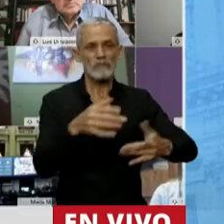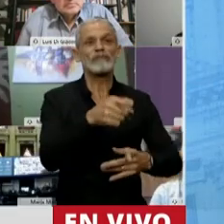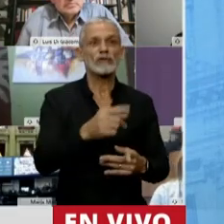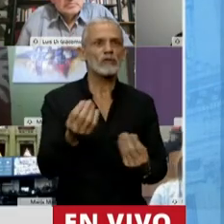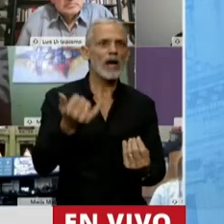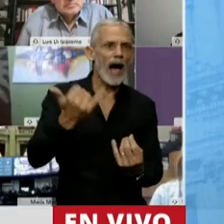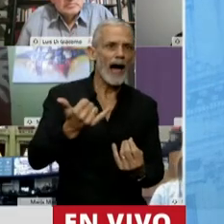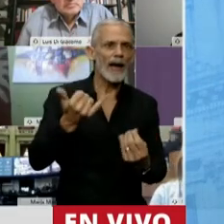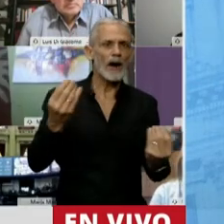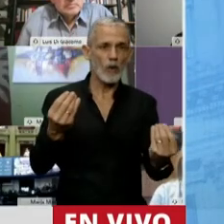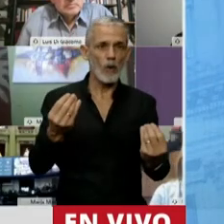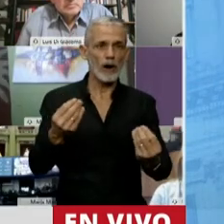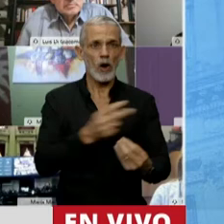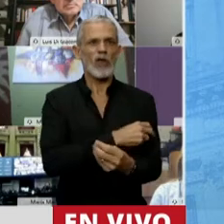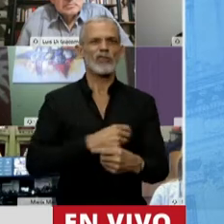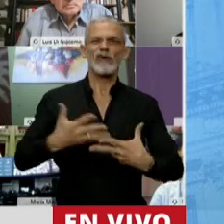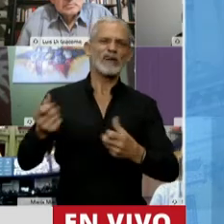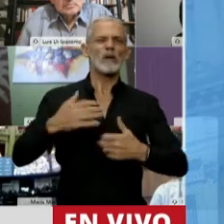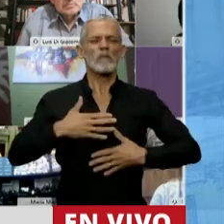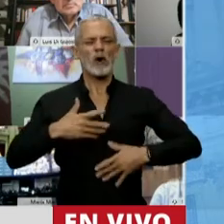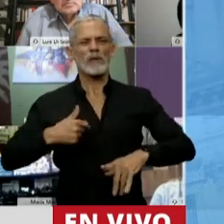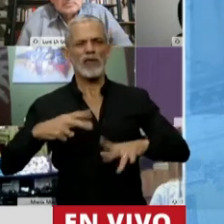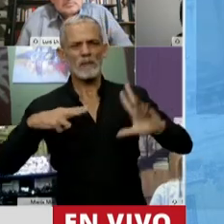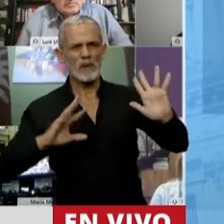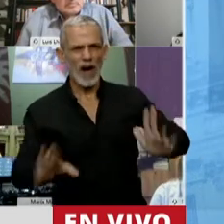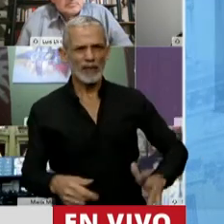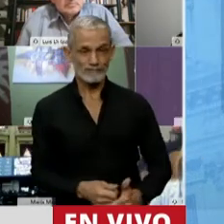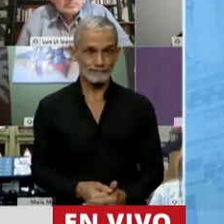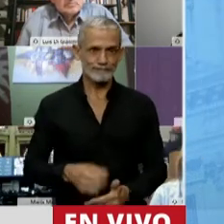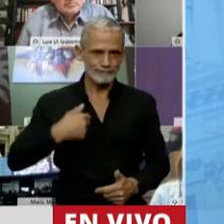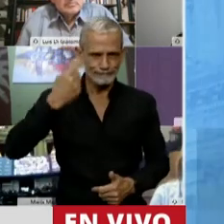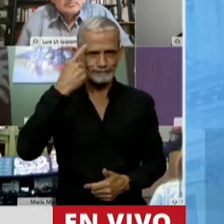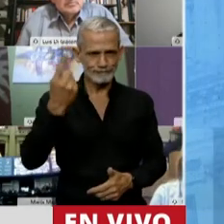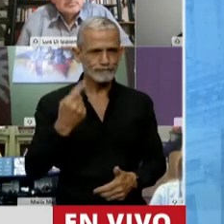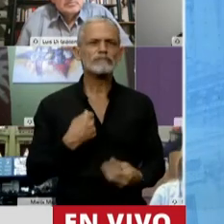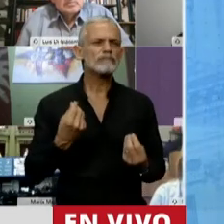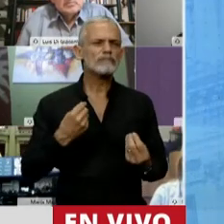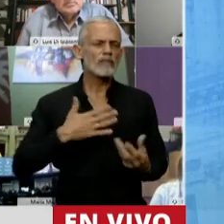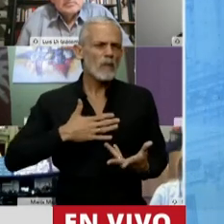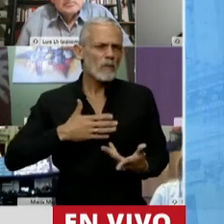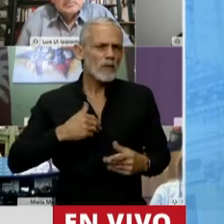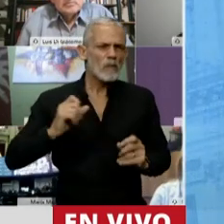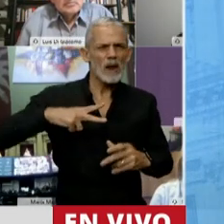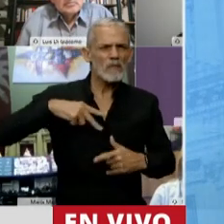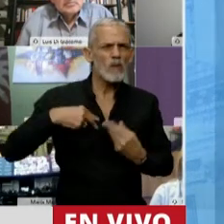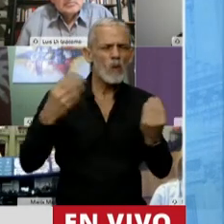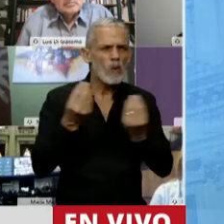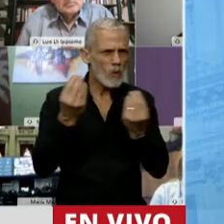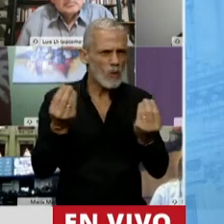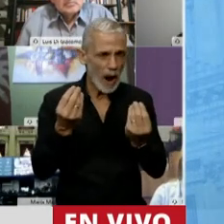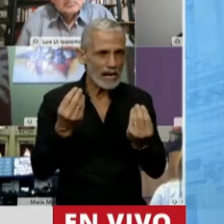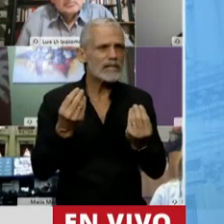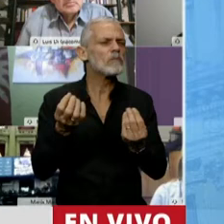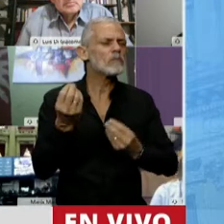aparece entonces? La defensa de la propiedad privada. Y entonces nos preguntamos, ¿de qué propiedad privada hablan?